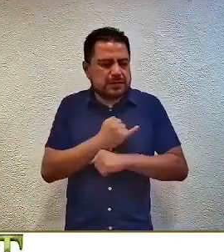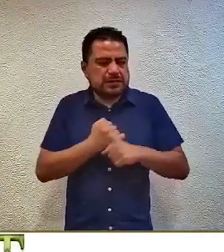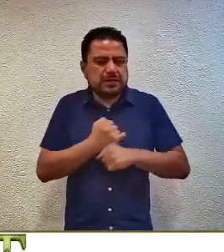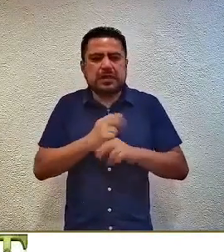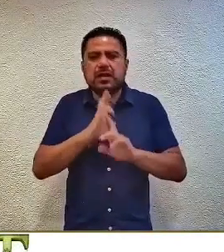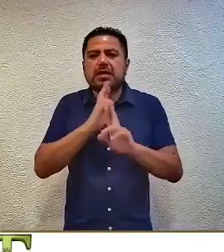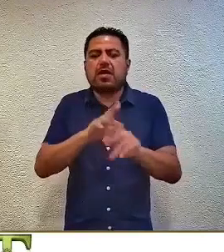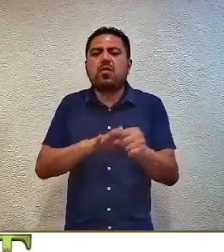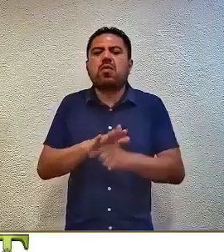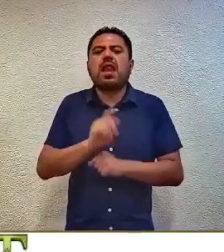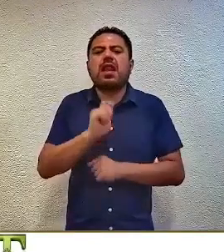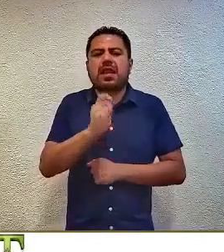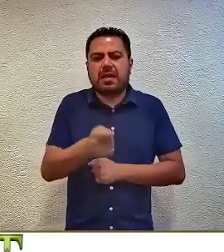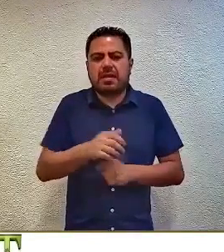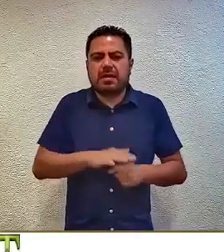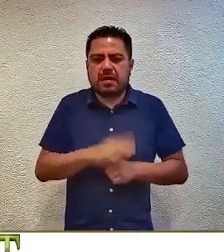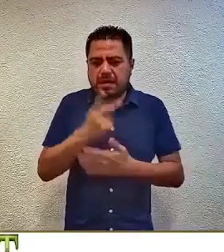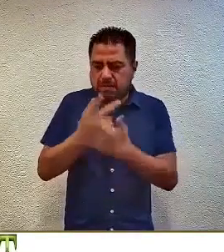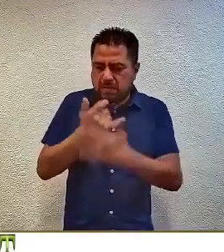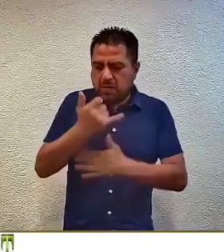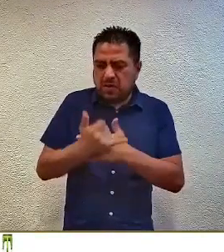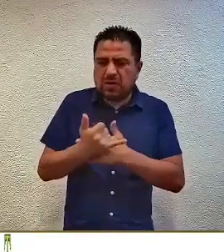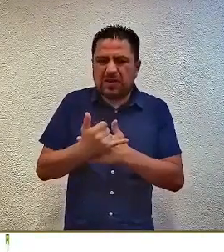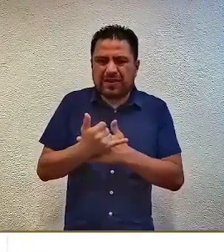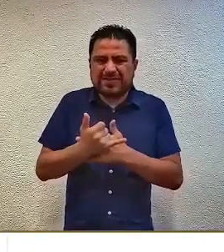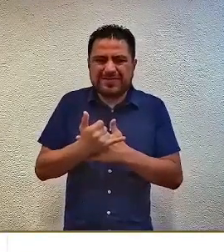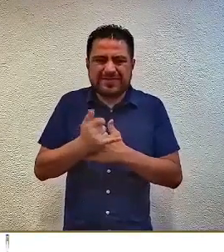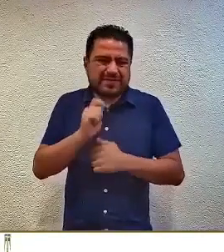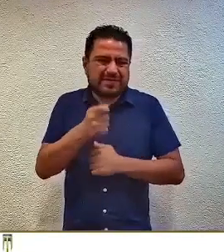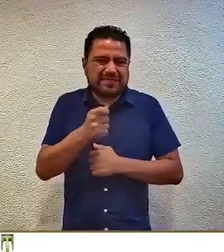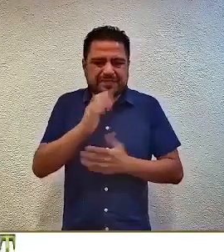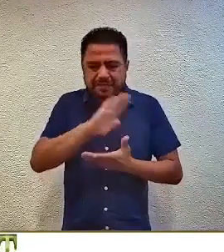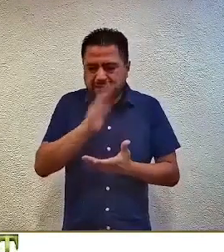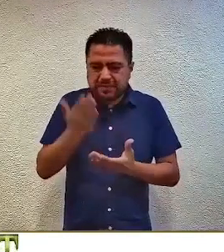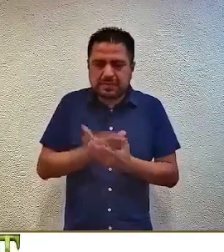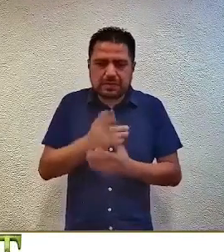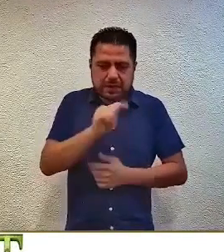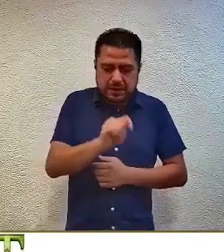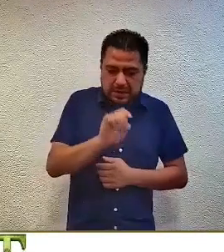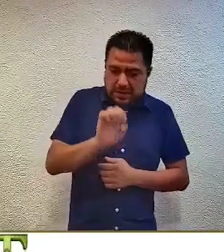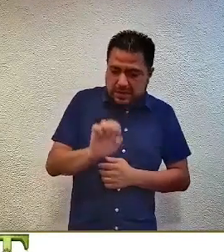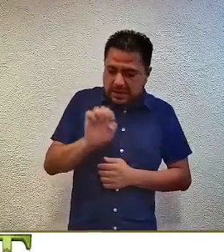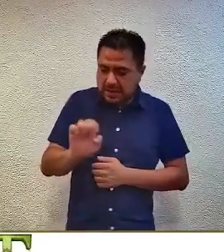resolver corresponde al proyecto de resolución relativo al expediente